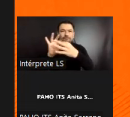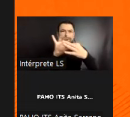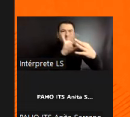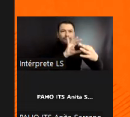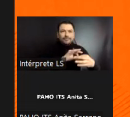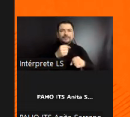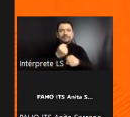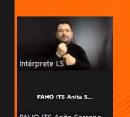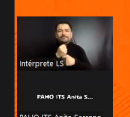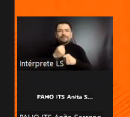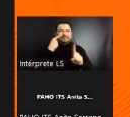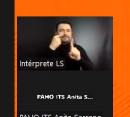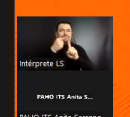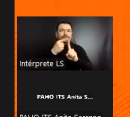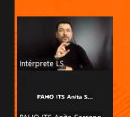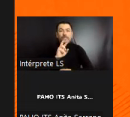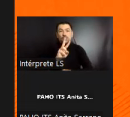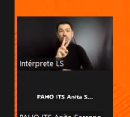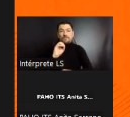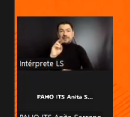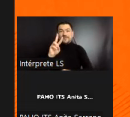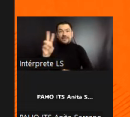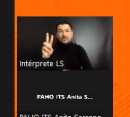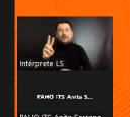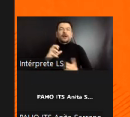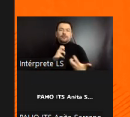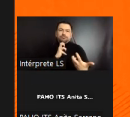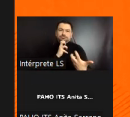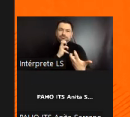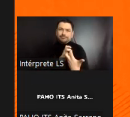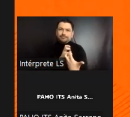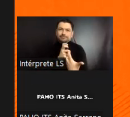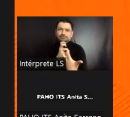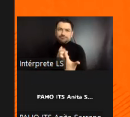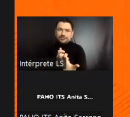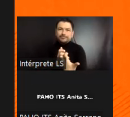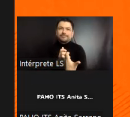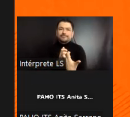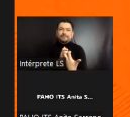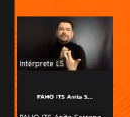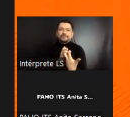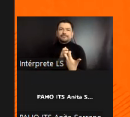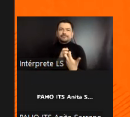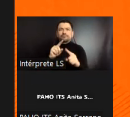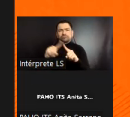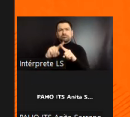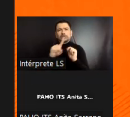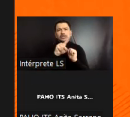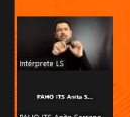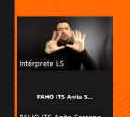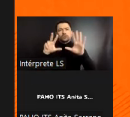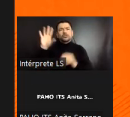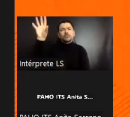2022 con la ayuda de 18 países, y estamos a punto de trabajar con esta implementación este año, reportándole a